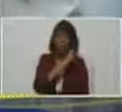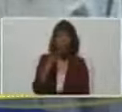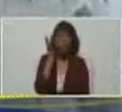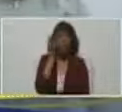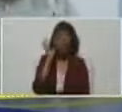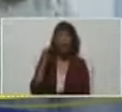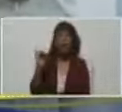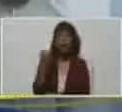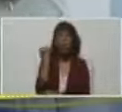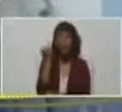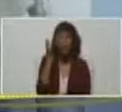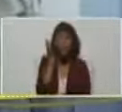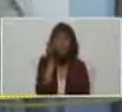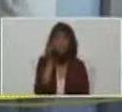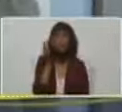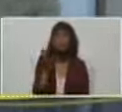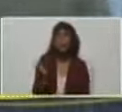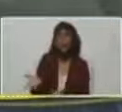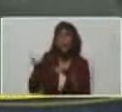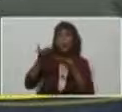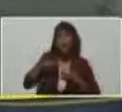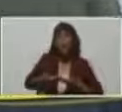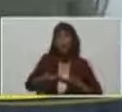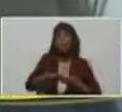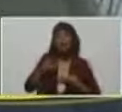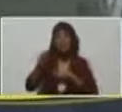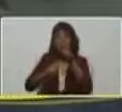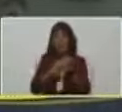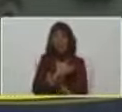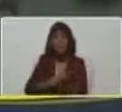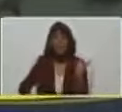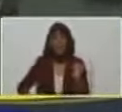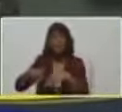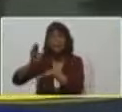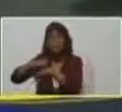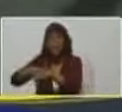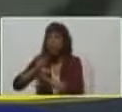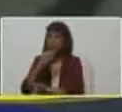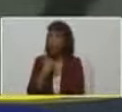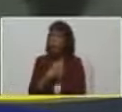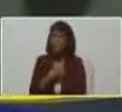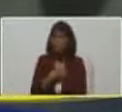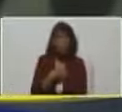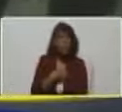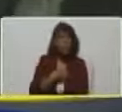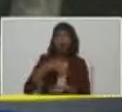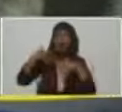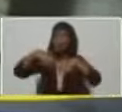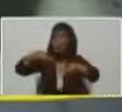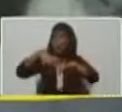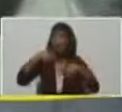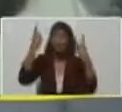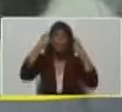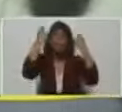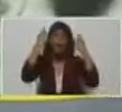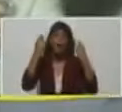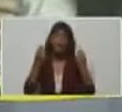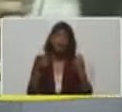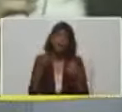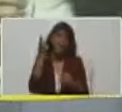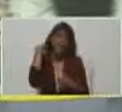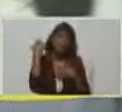ya con este regalo que usted está haciendo, que no había podido por su peregrinar, como lo dijo,